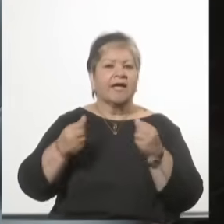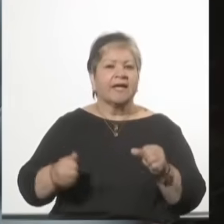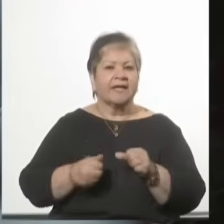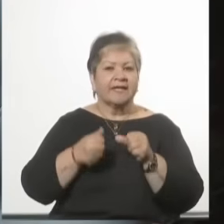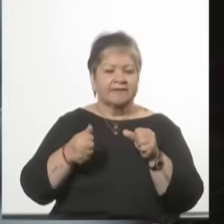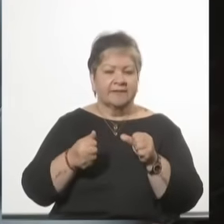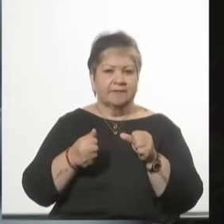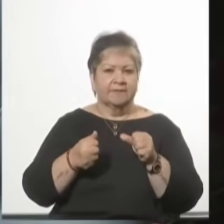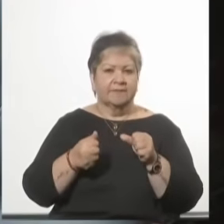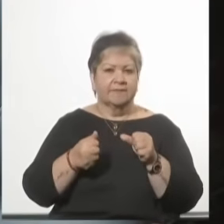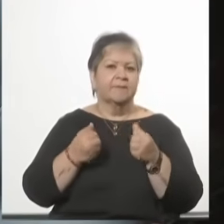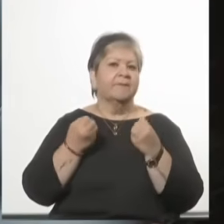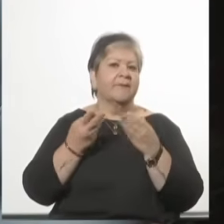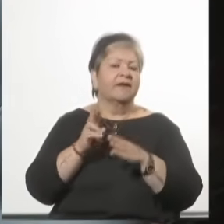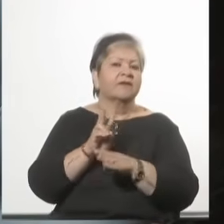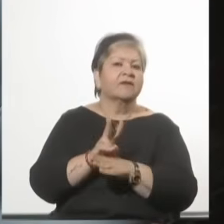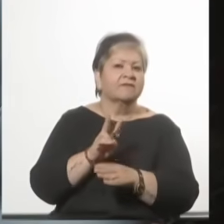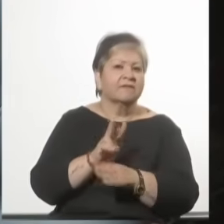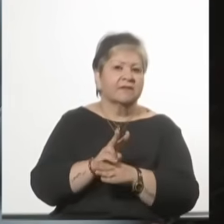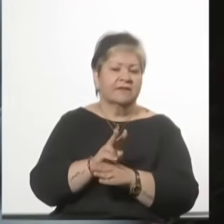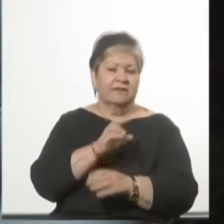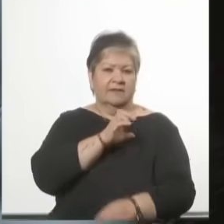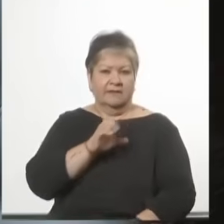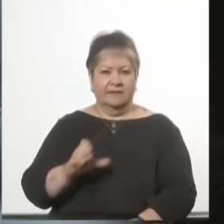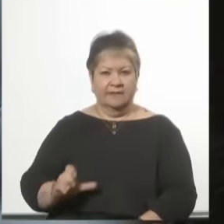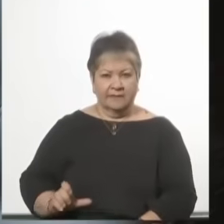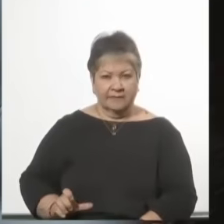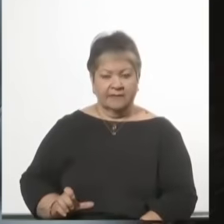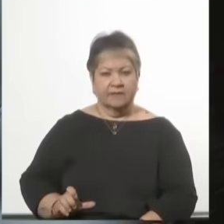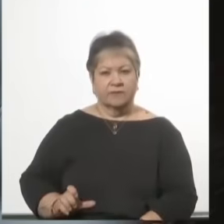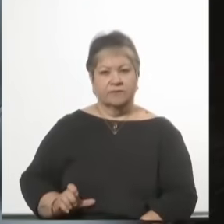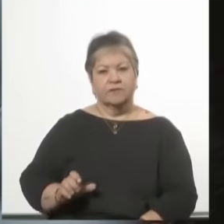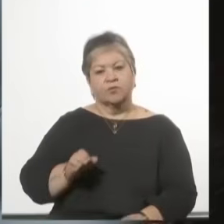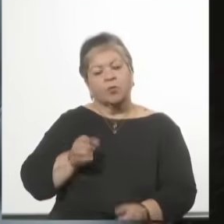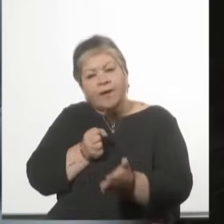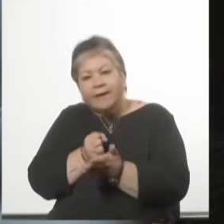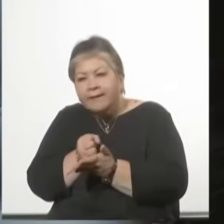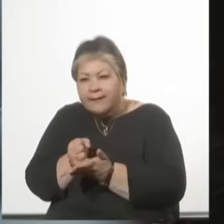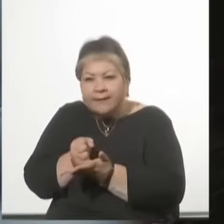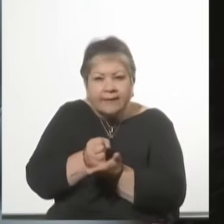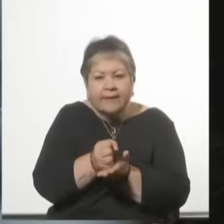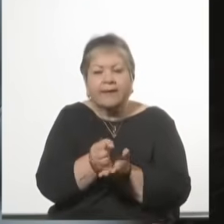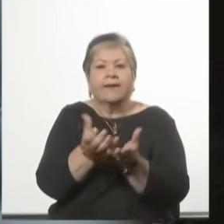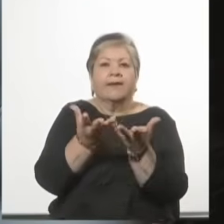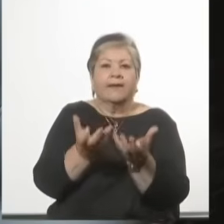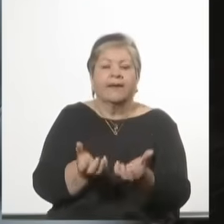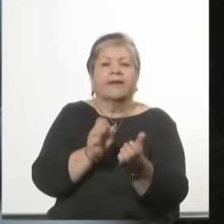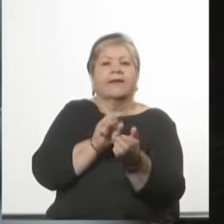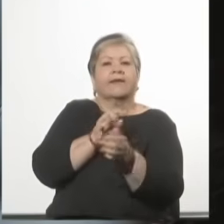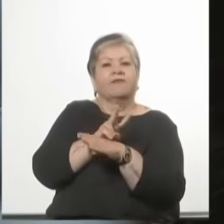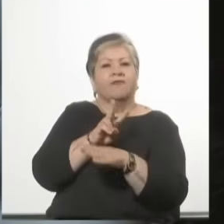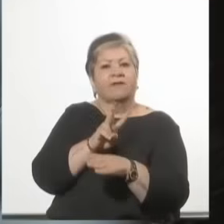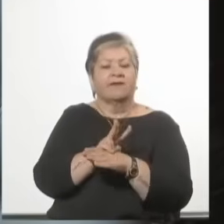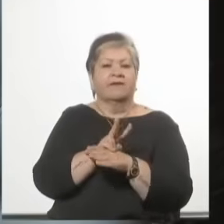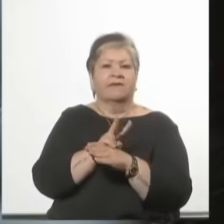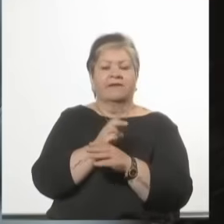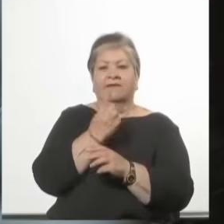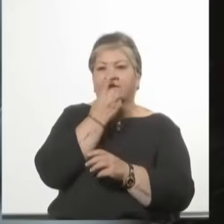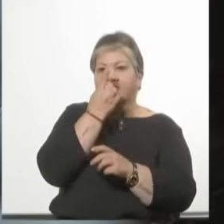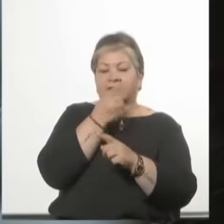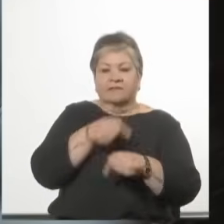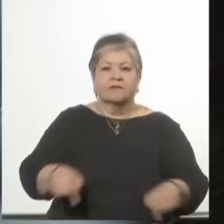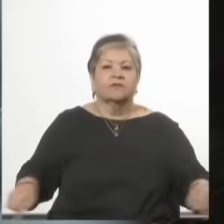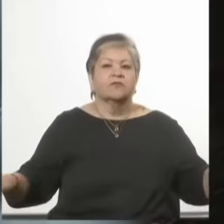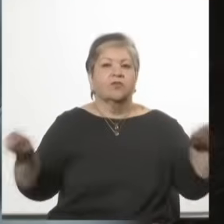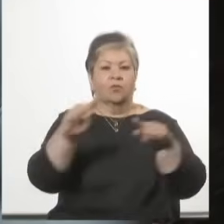desarrollando acciones en defensa del Estado, siguiendo para ello una estrategia que busca defender de la mejor forma los intereses públicos, lo que,